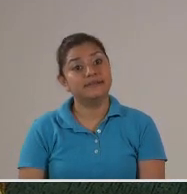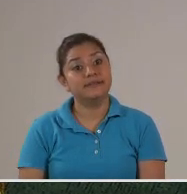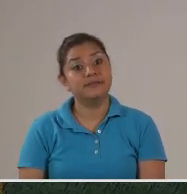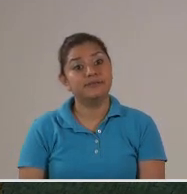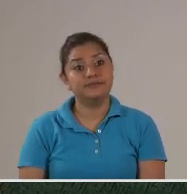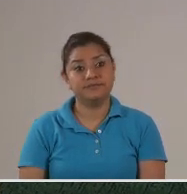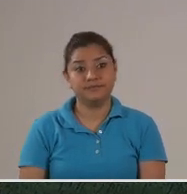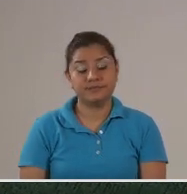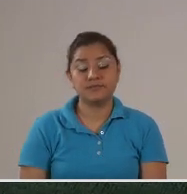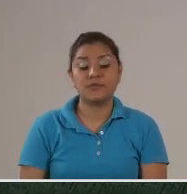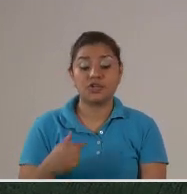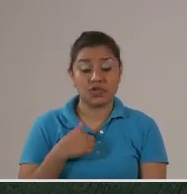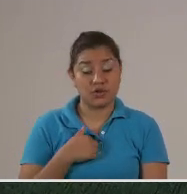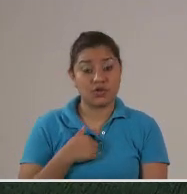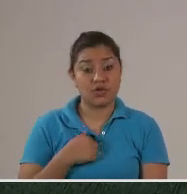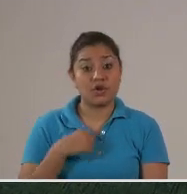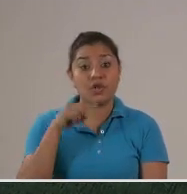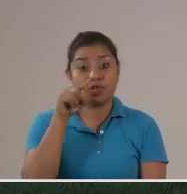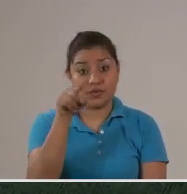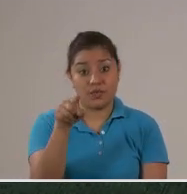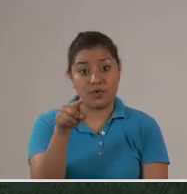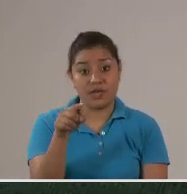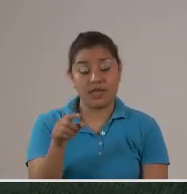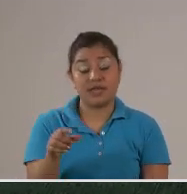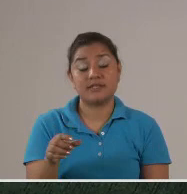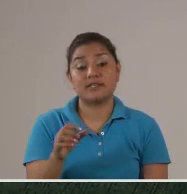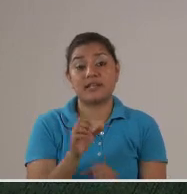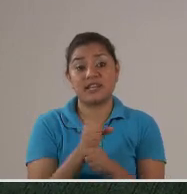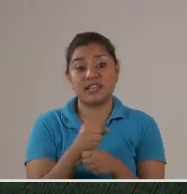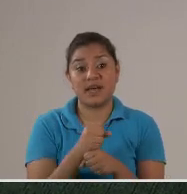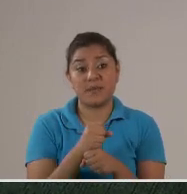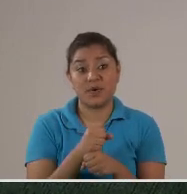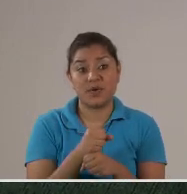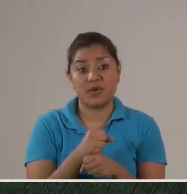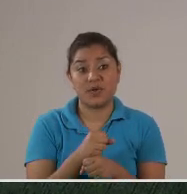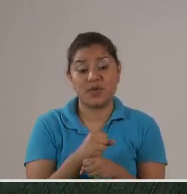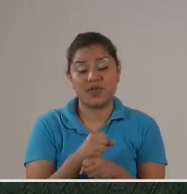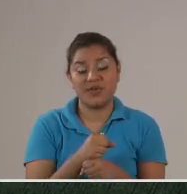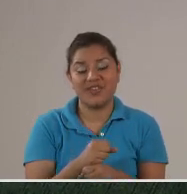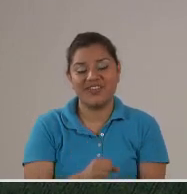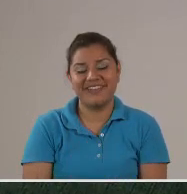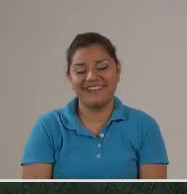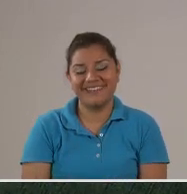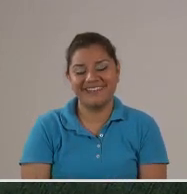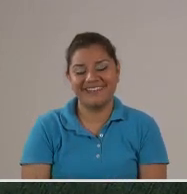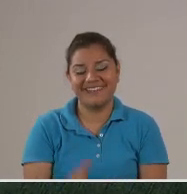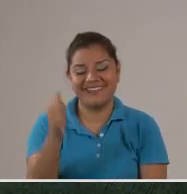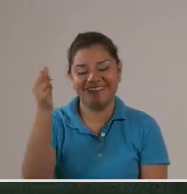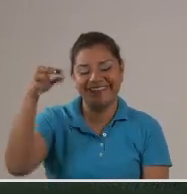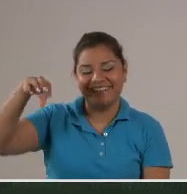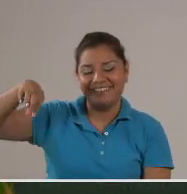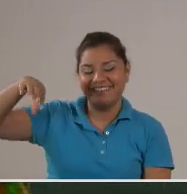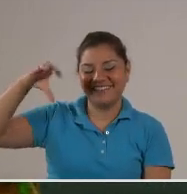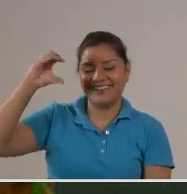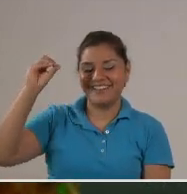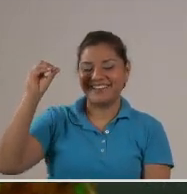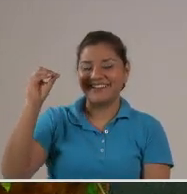ah te voy a poner de apodo apodi orizo